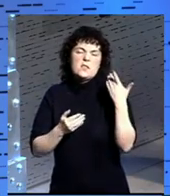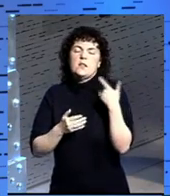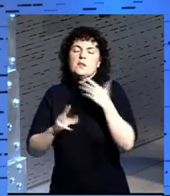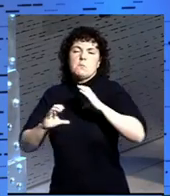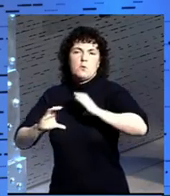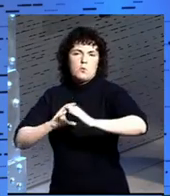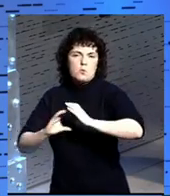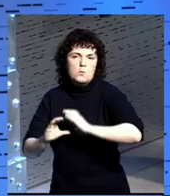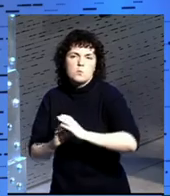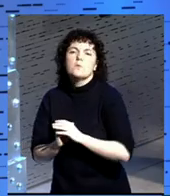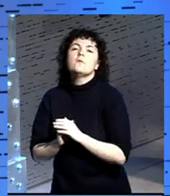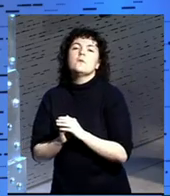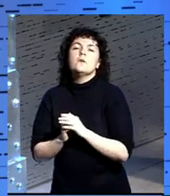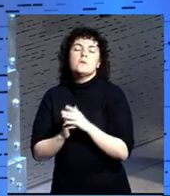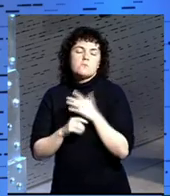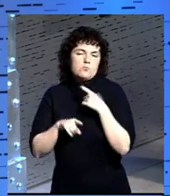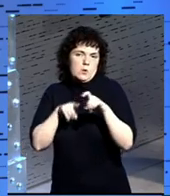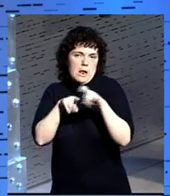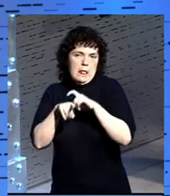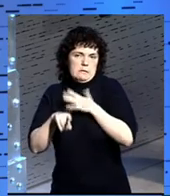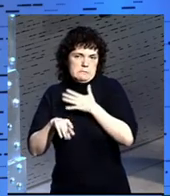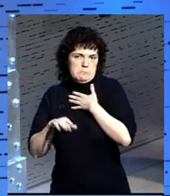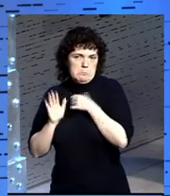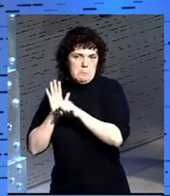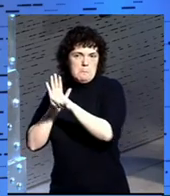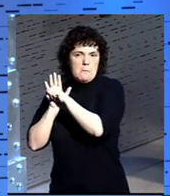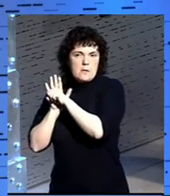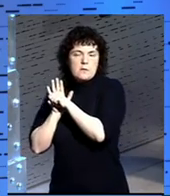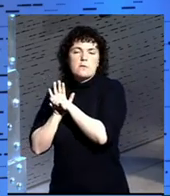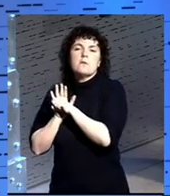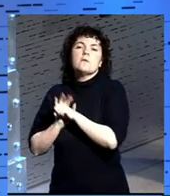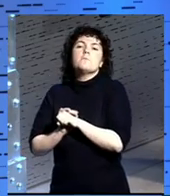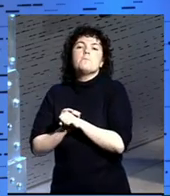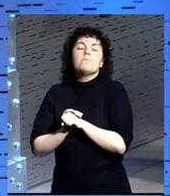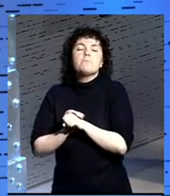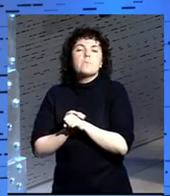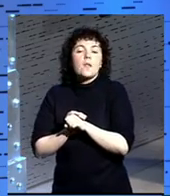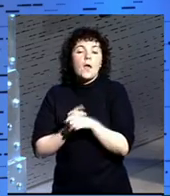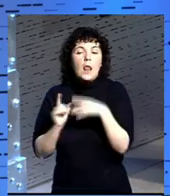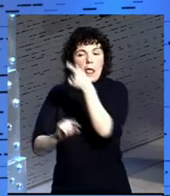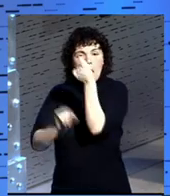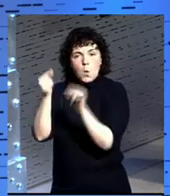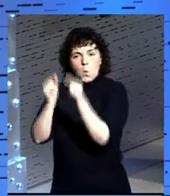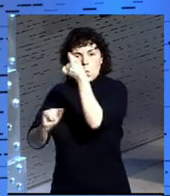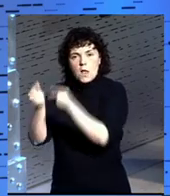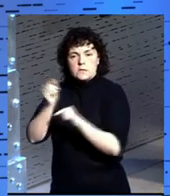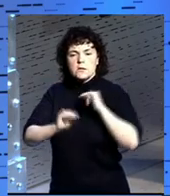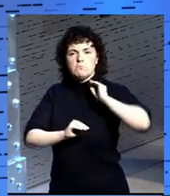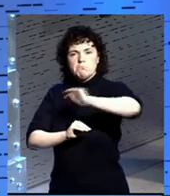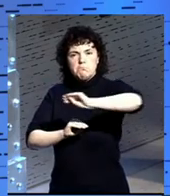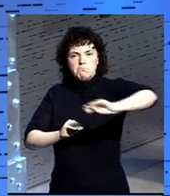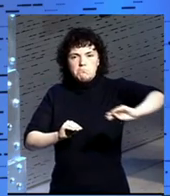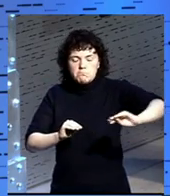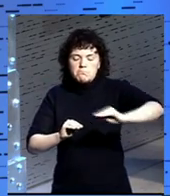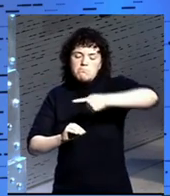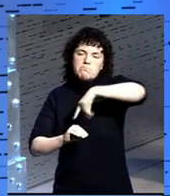comunicación, que es muy característica de nuestra marca, una de las encuestas que